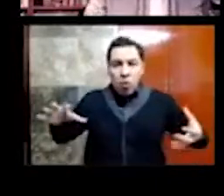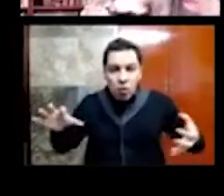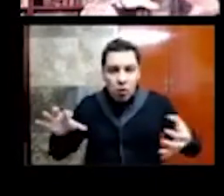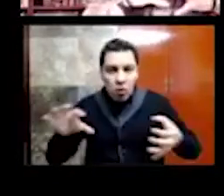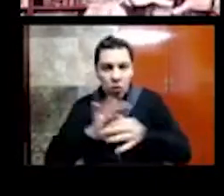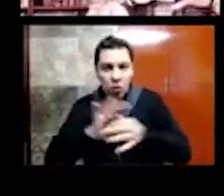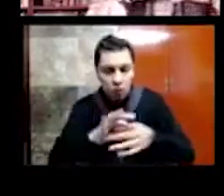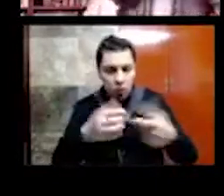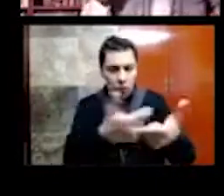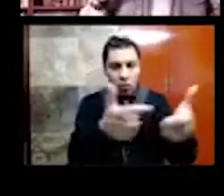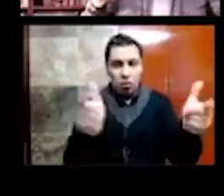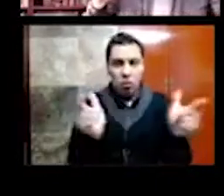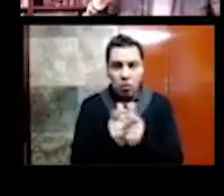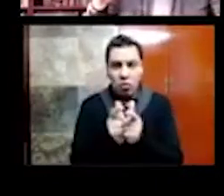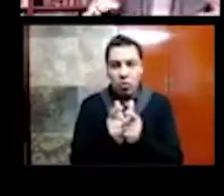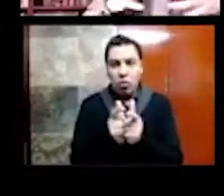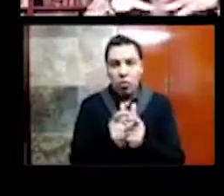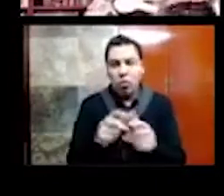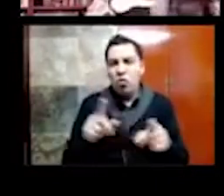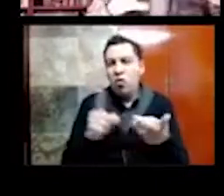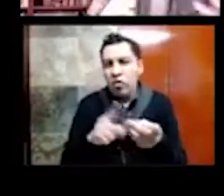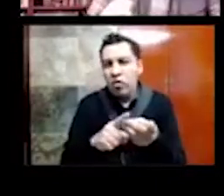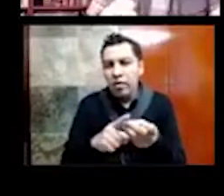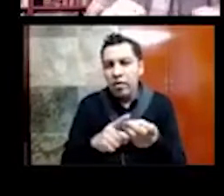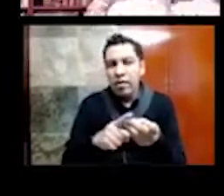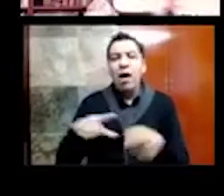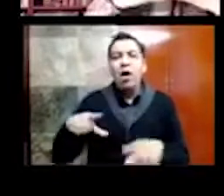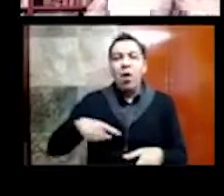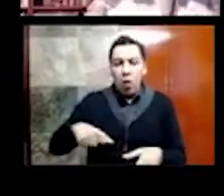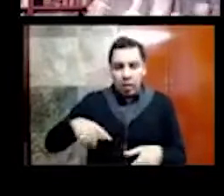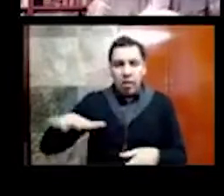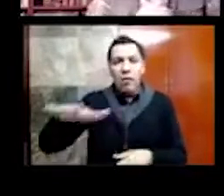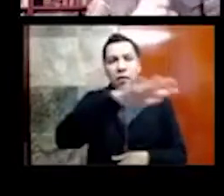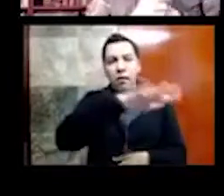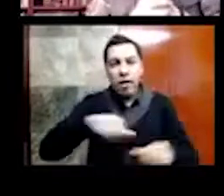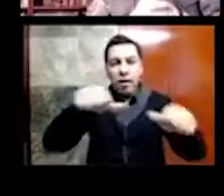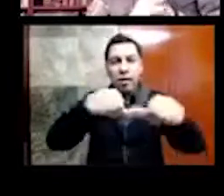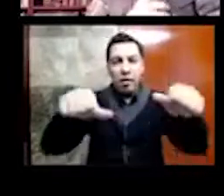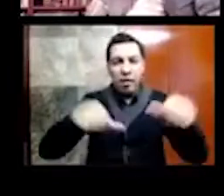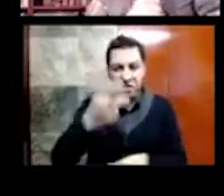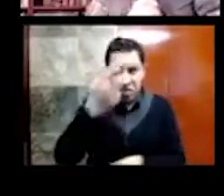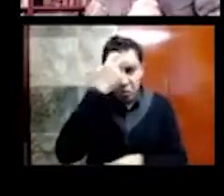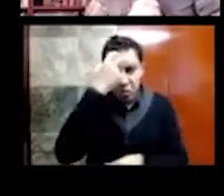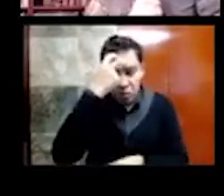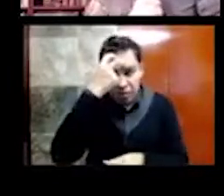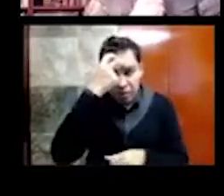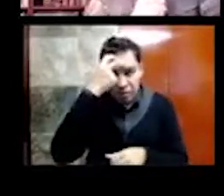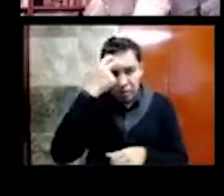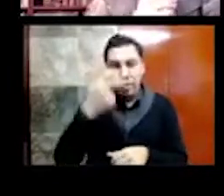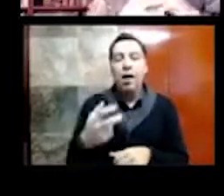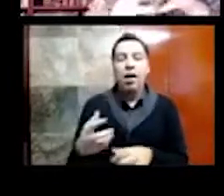mexica, en Chapultepec, entabla más bien relación con los tecpanecas de